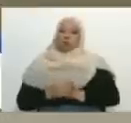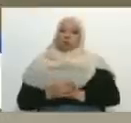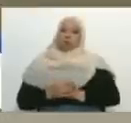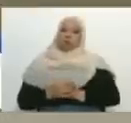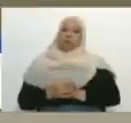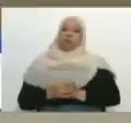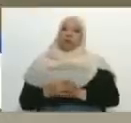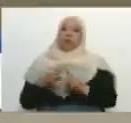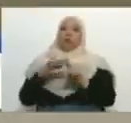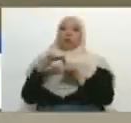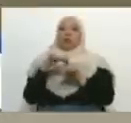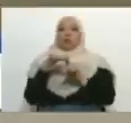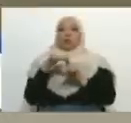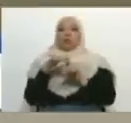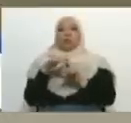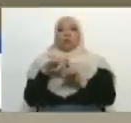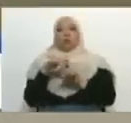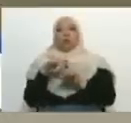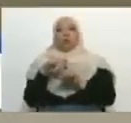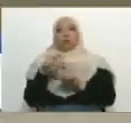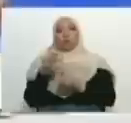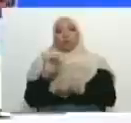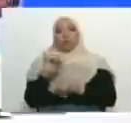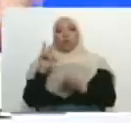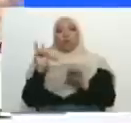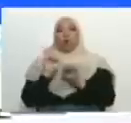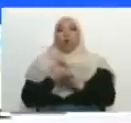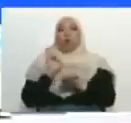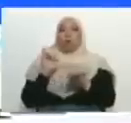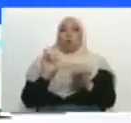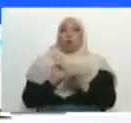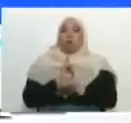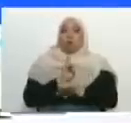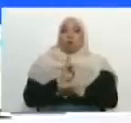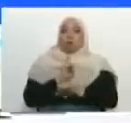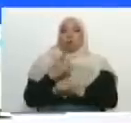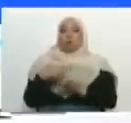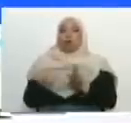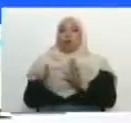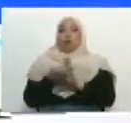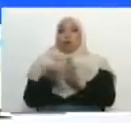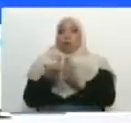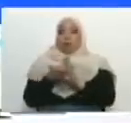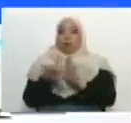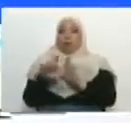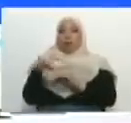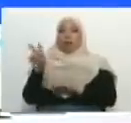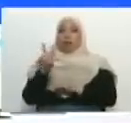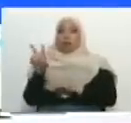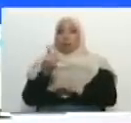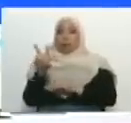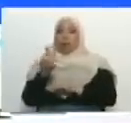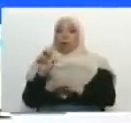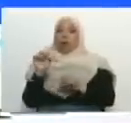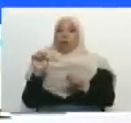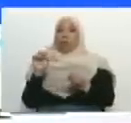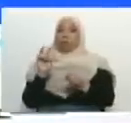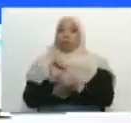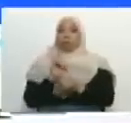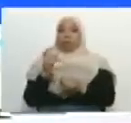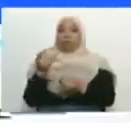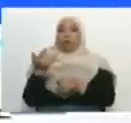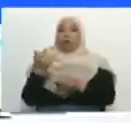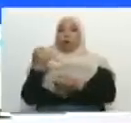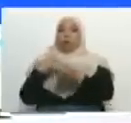Situación inédita. Venía la violación continua de las leyes de nuestra República. Inmediatamente el